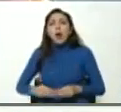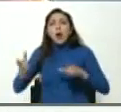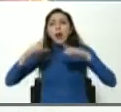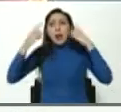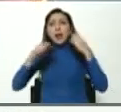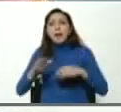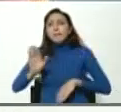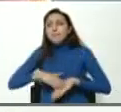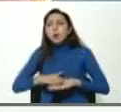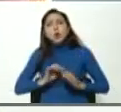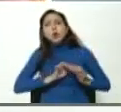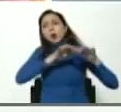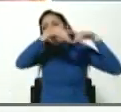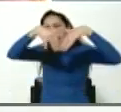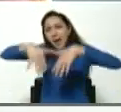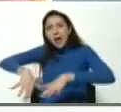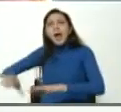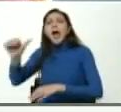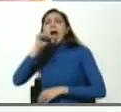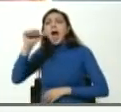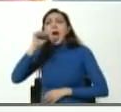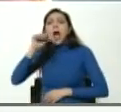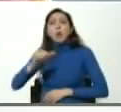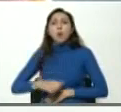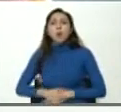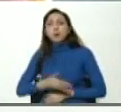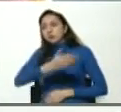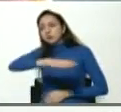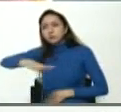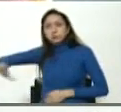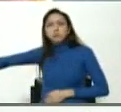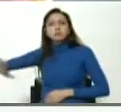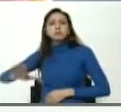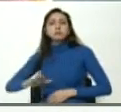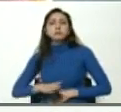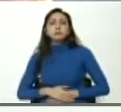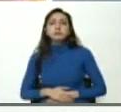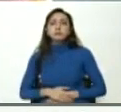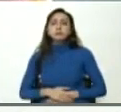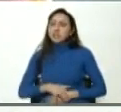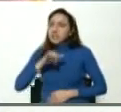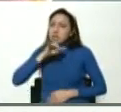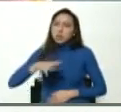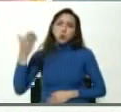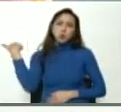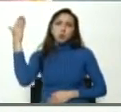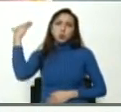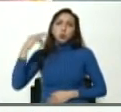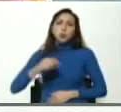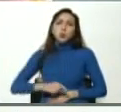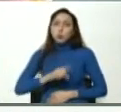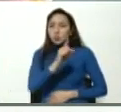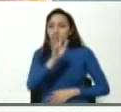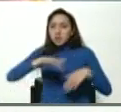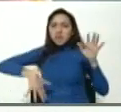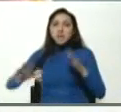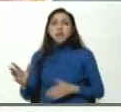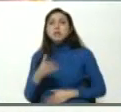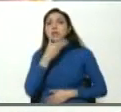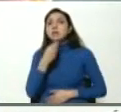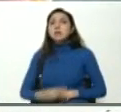devastado por la vaguada histórica del 15 de diciembre de